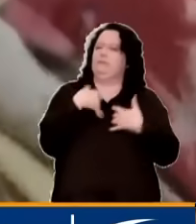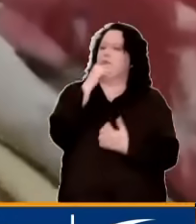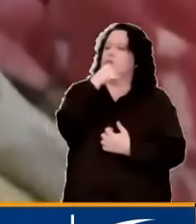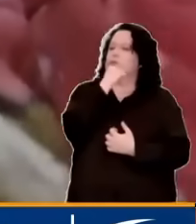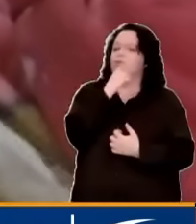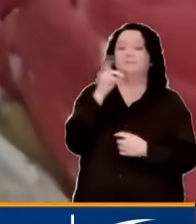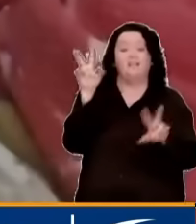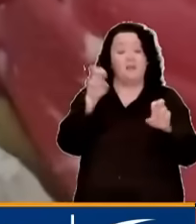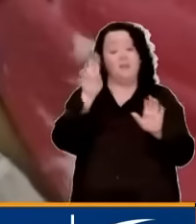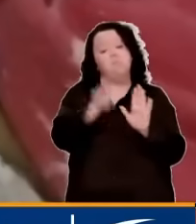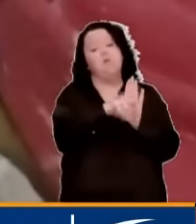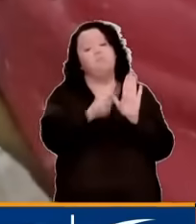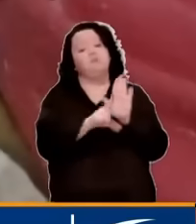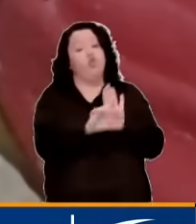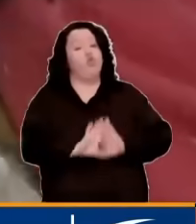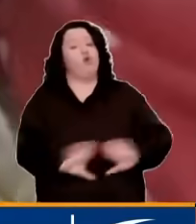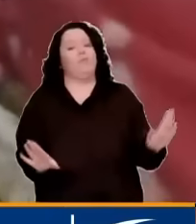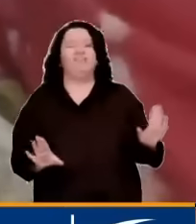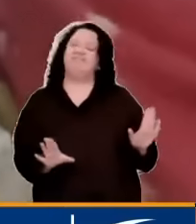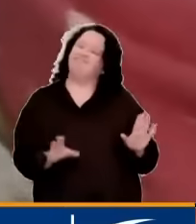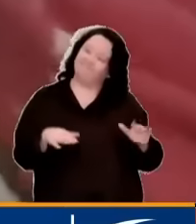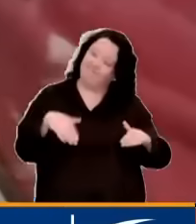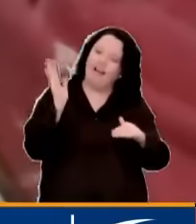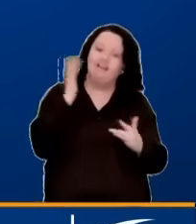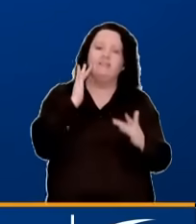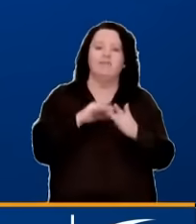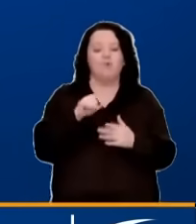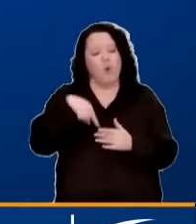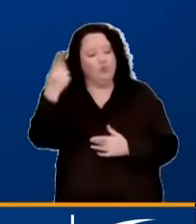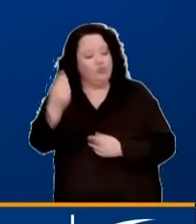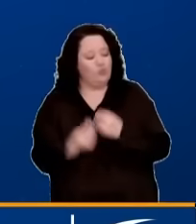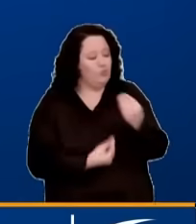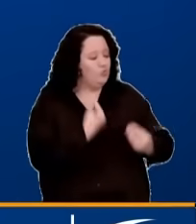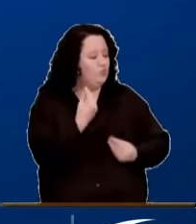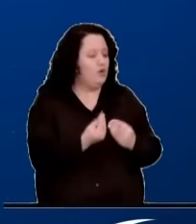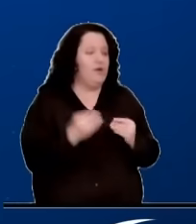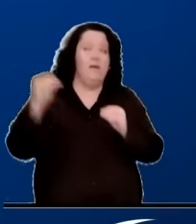allá de la prohibición legal. Es la búsqueda de alternativas que no dejen